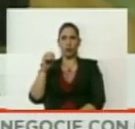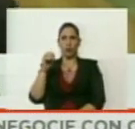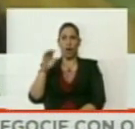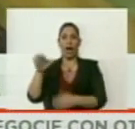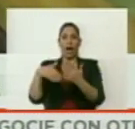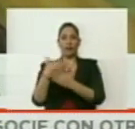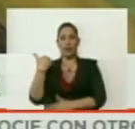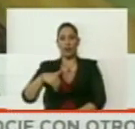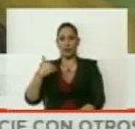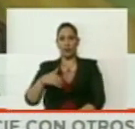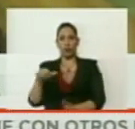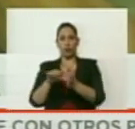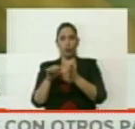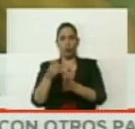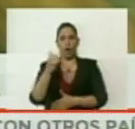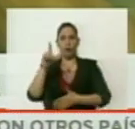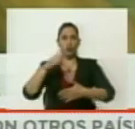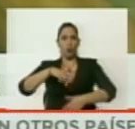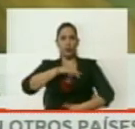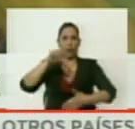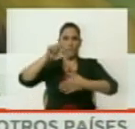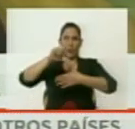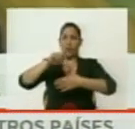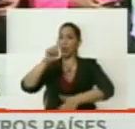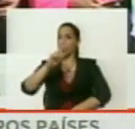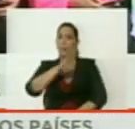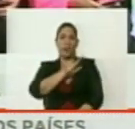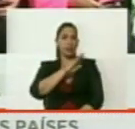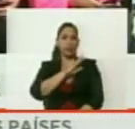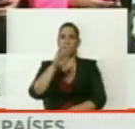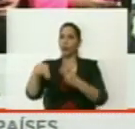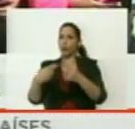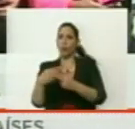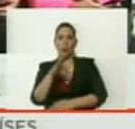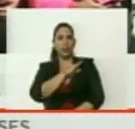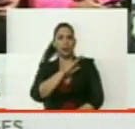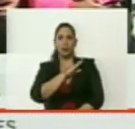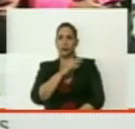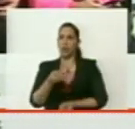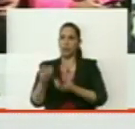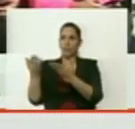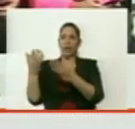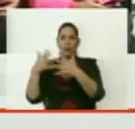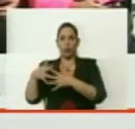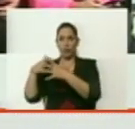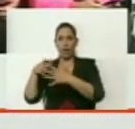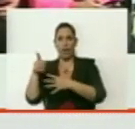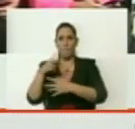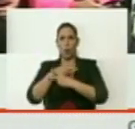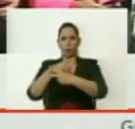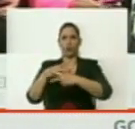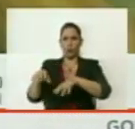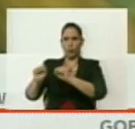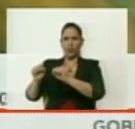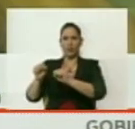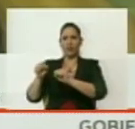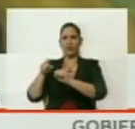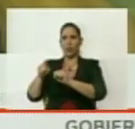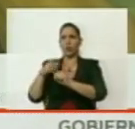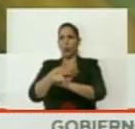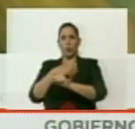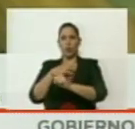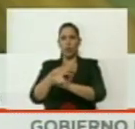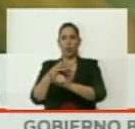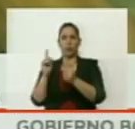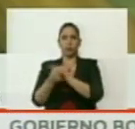y donde está nuestra América, que no les pertenece ni les pertenecerá. Ahora, su voluntad de dominación ha sido inalterable,